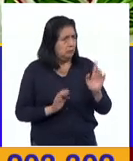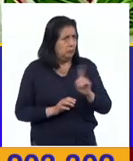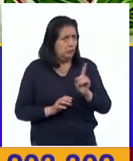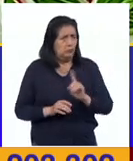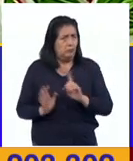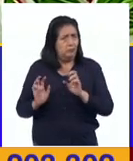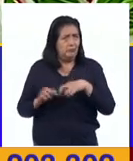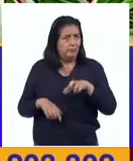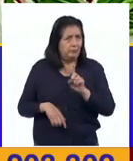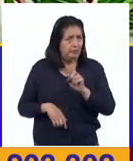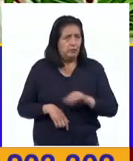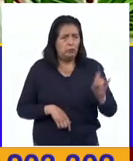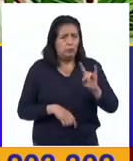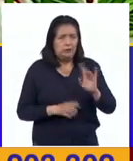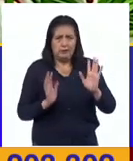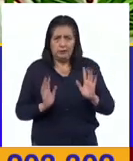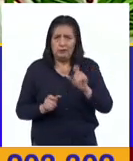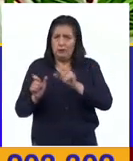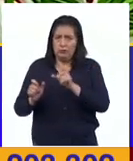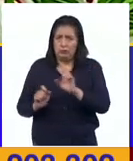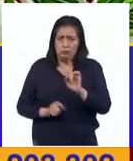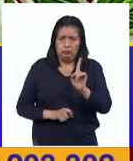nos utilicen, no dejemos ser utilizados.